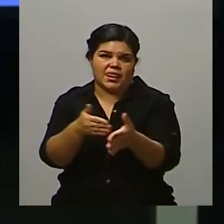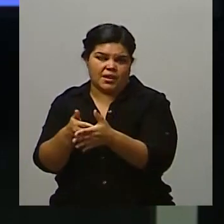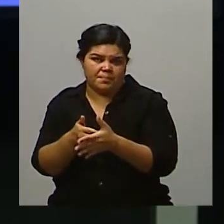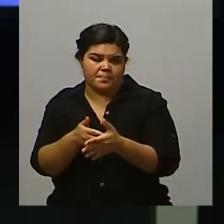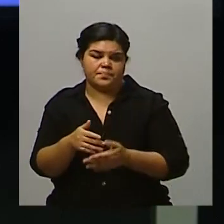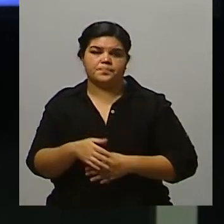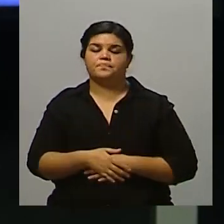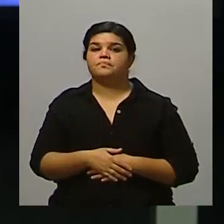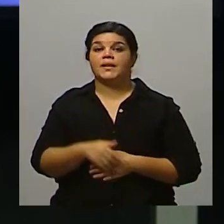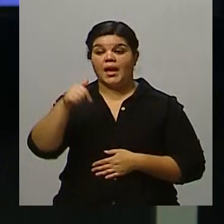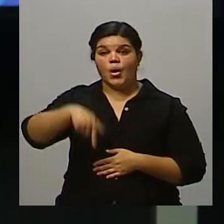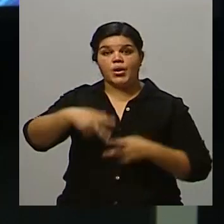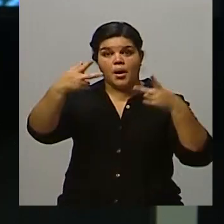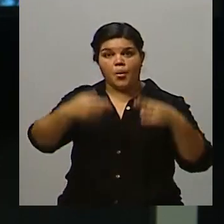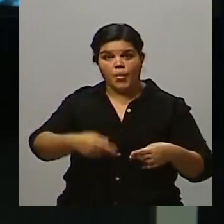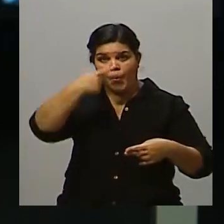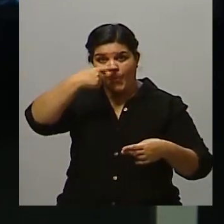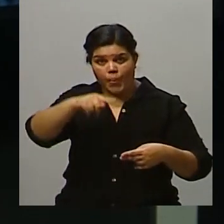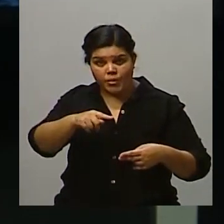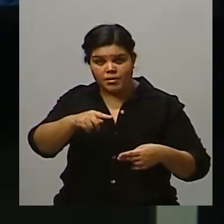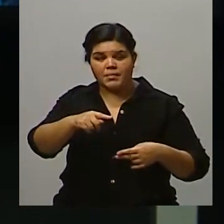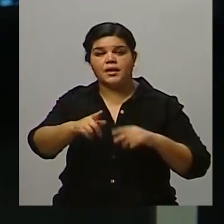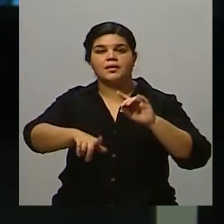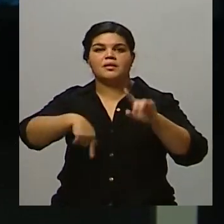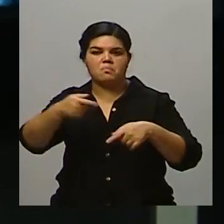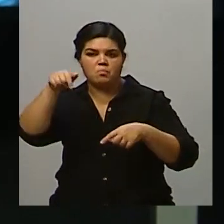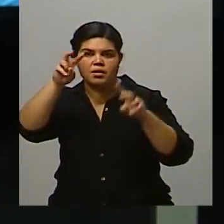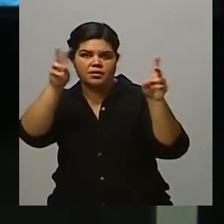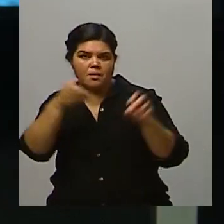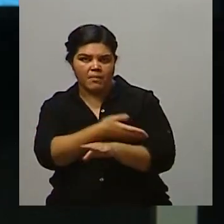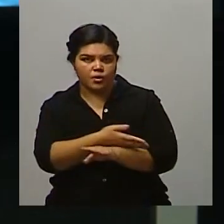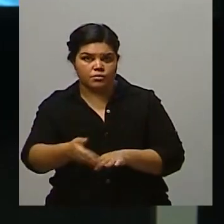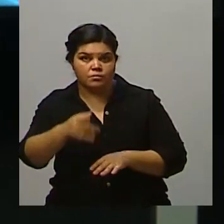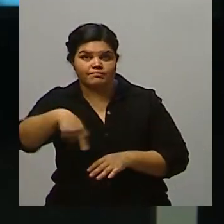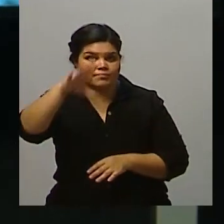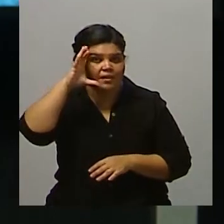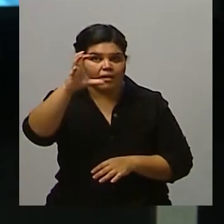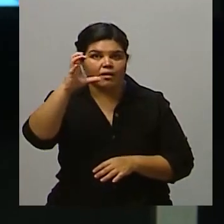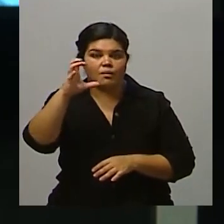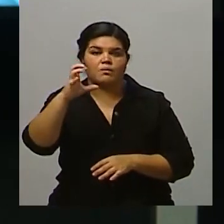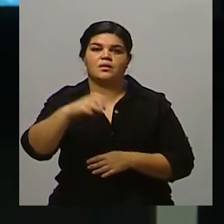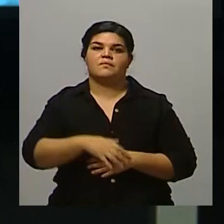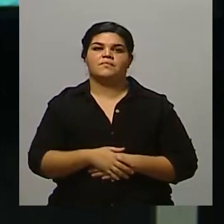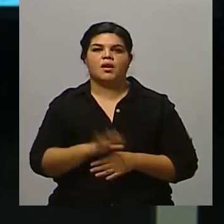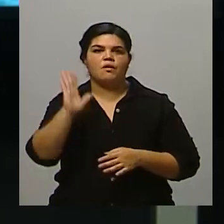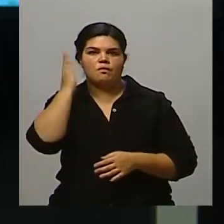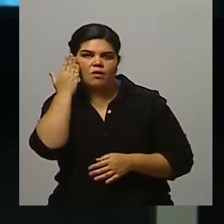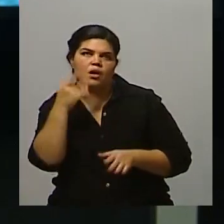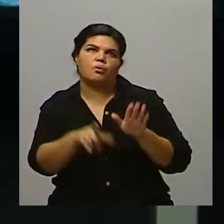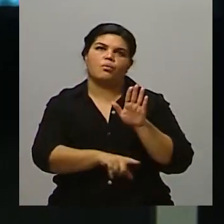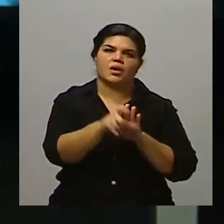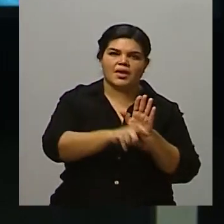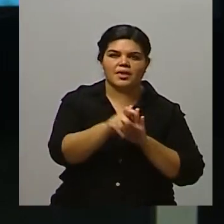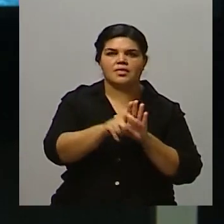última pausa y volvemos enseguida para seguir hablando de este tema que es realmente muy interesante. Recuerden, estamos en todas las redes sociales, en Instagram,